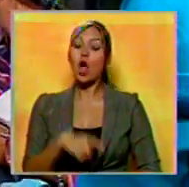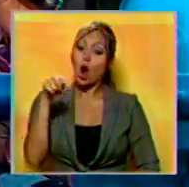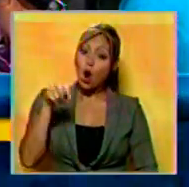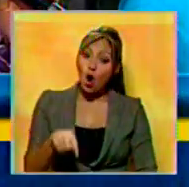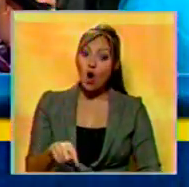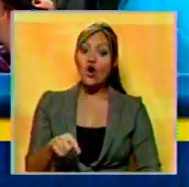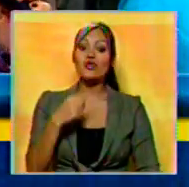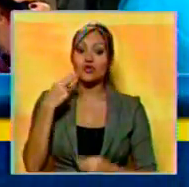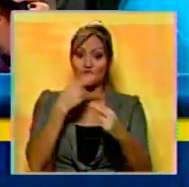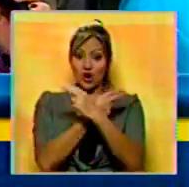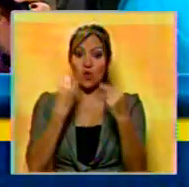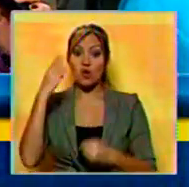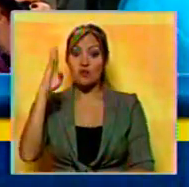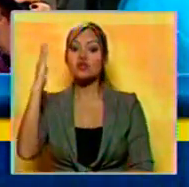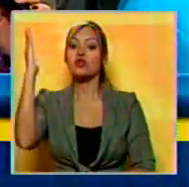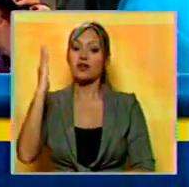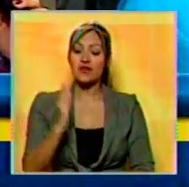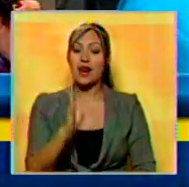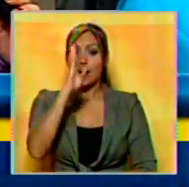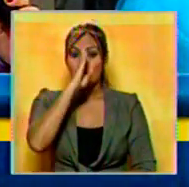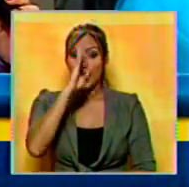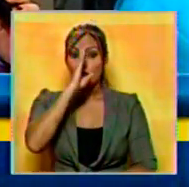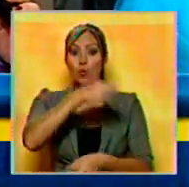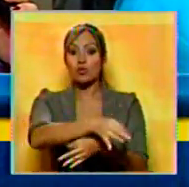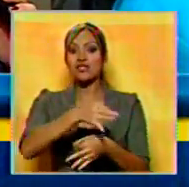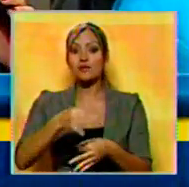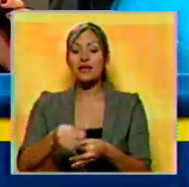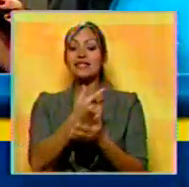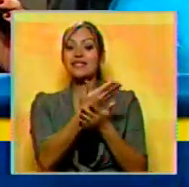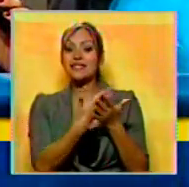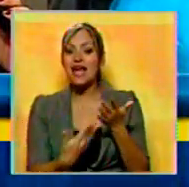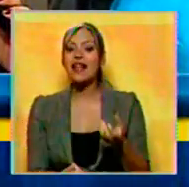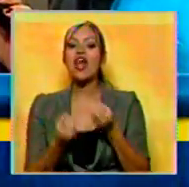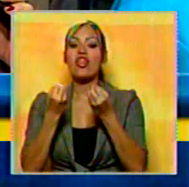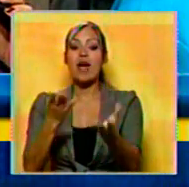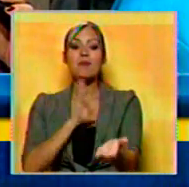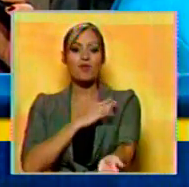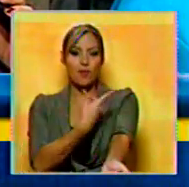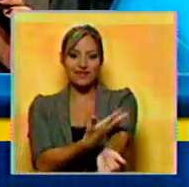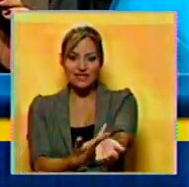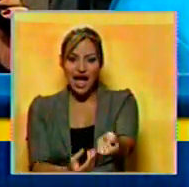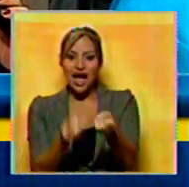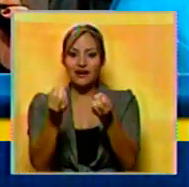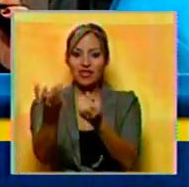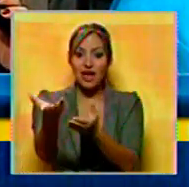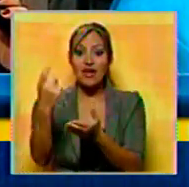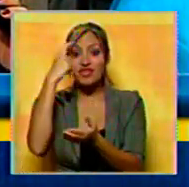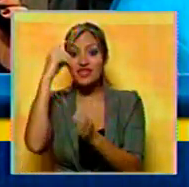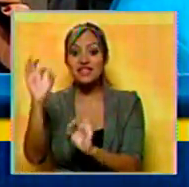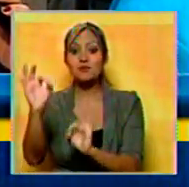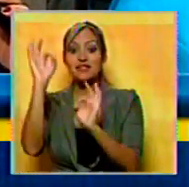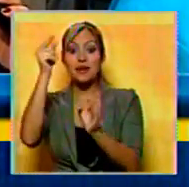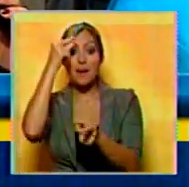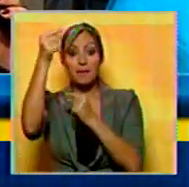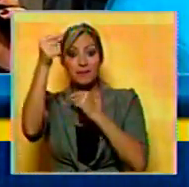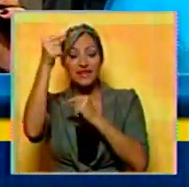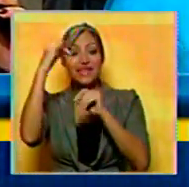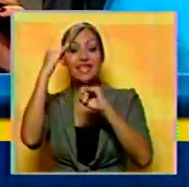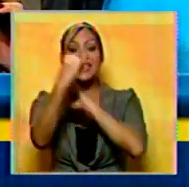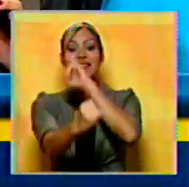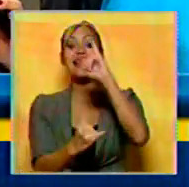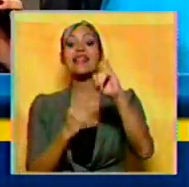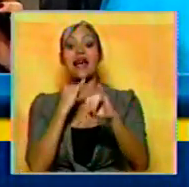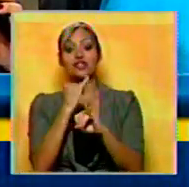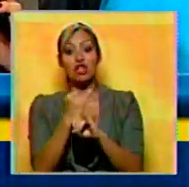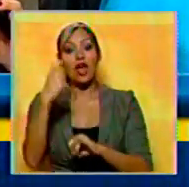hoy, tal como se los prometí, regreso al Banco Municipal de Sangre a donar mi sangre. Un día tan especial porque además se conmemora a nivel